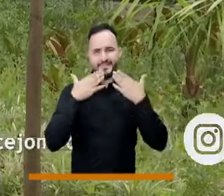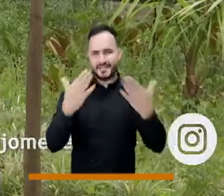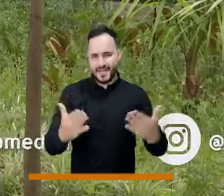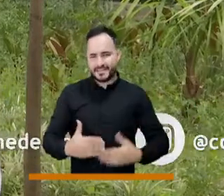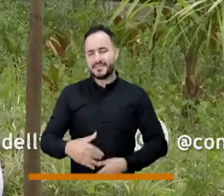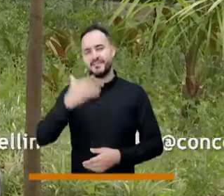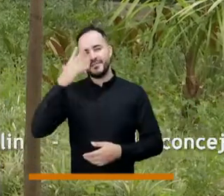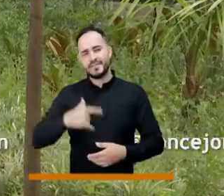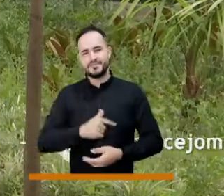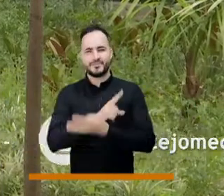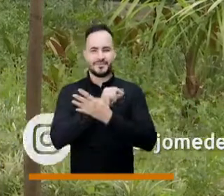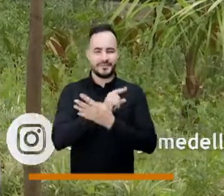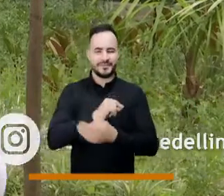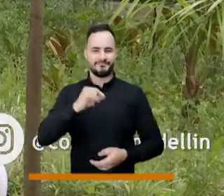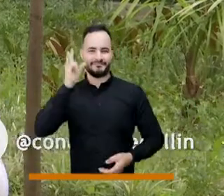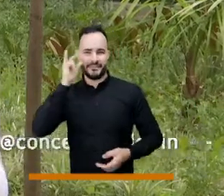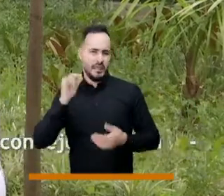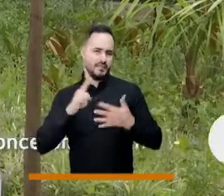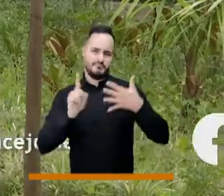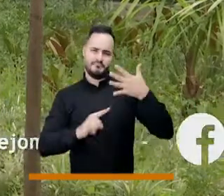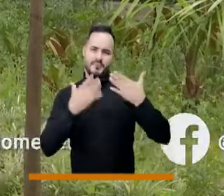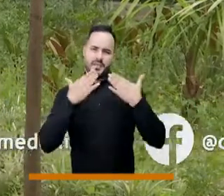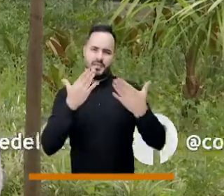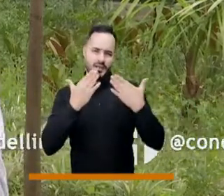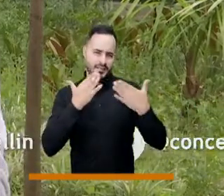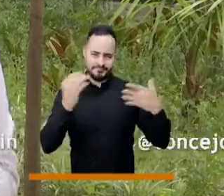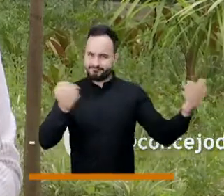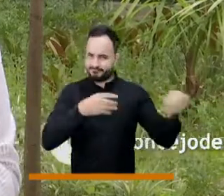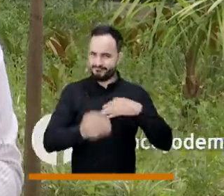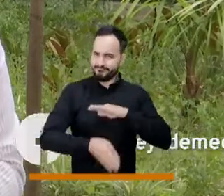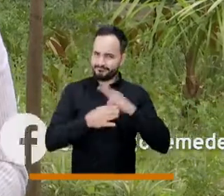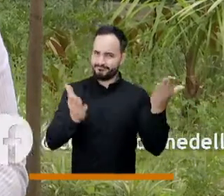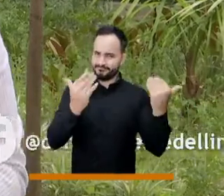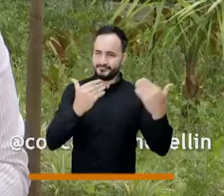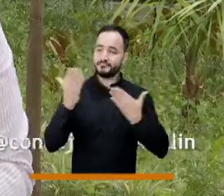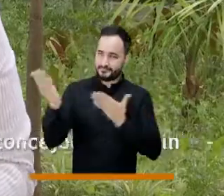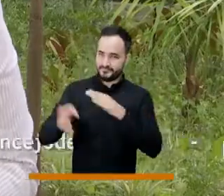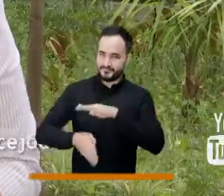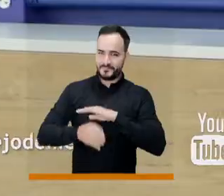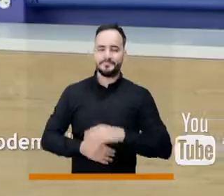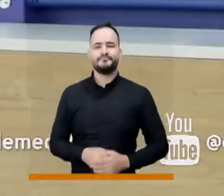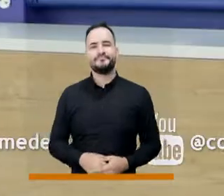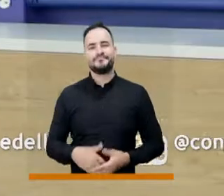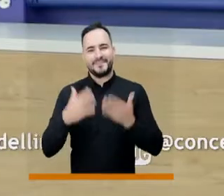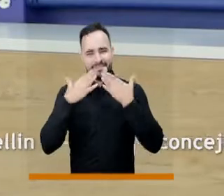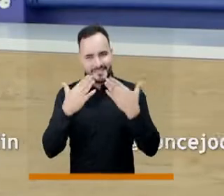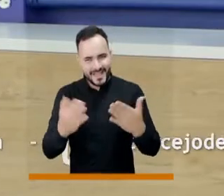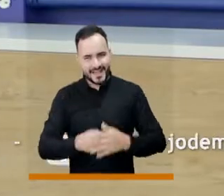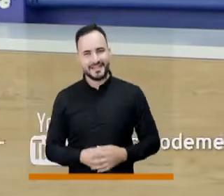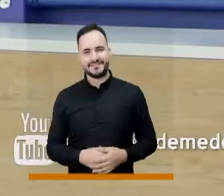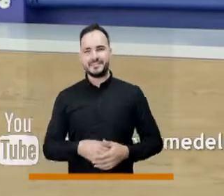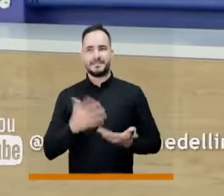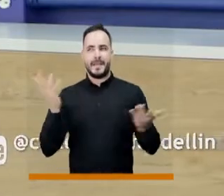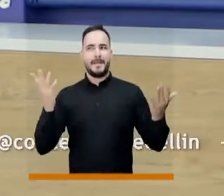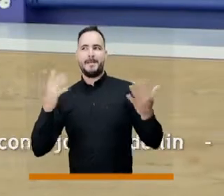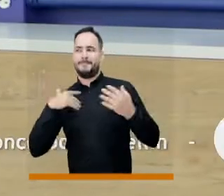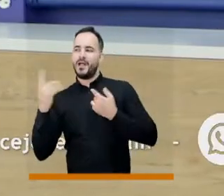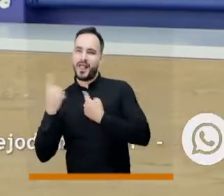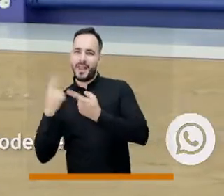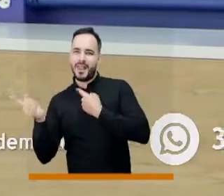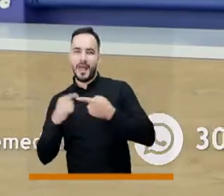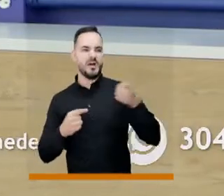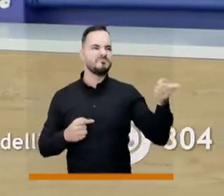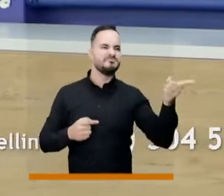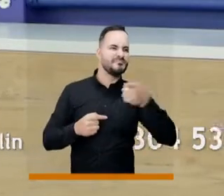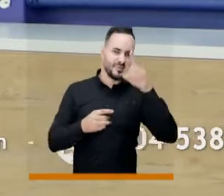estamos escuchando en Twitter, Facebook e Instagram. Y Catherine, siga usted con la concejal. Camilo, muchísimas gracias siempre por